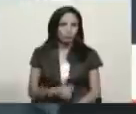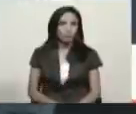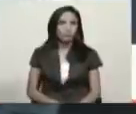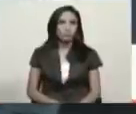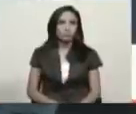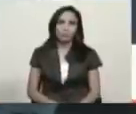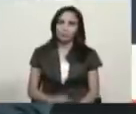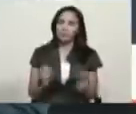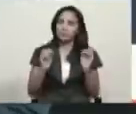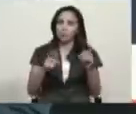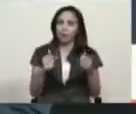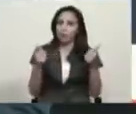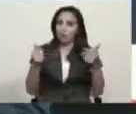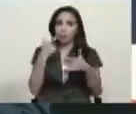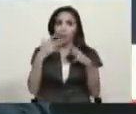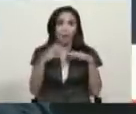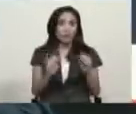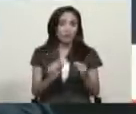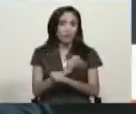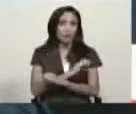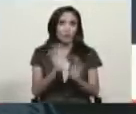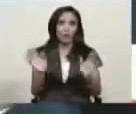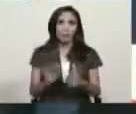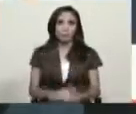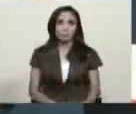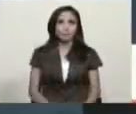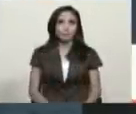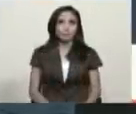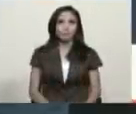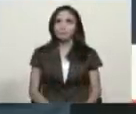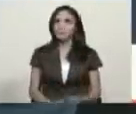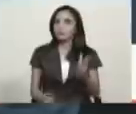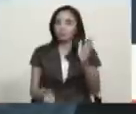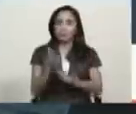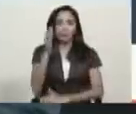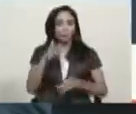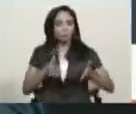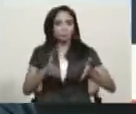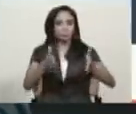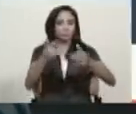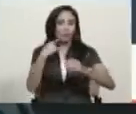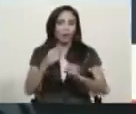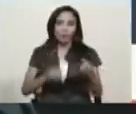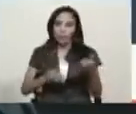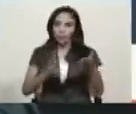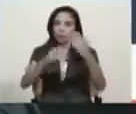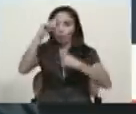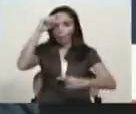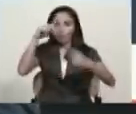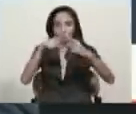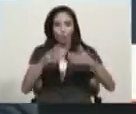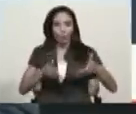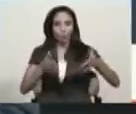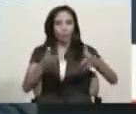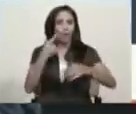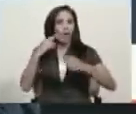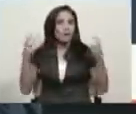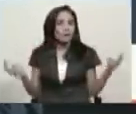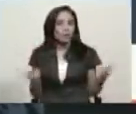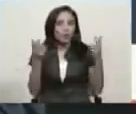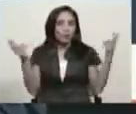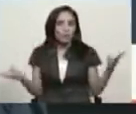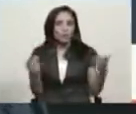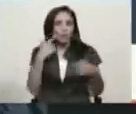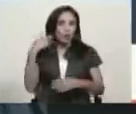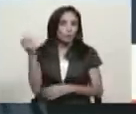¿Está bien? ¿Entendido? Y nos fuimos por los caminos. Y obtuvimos una buena victoria. Y me